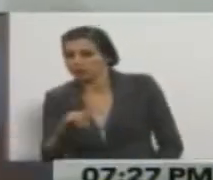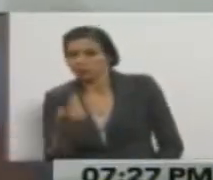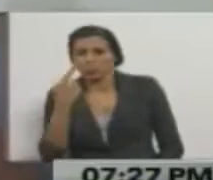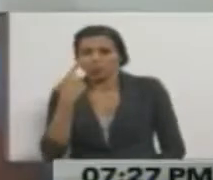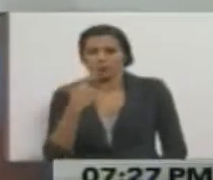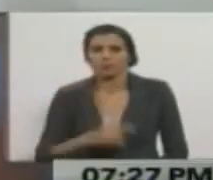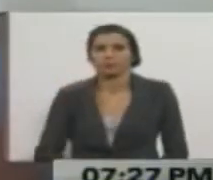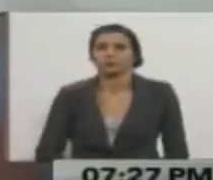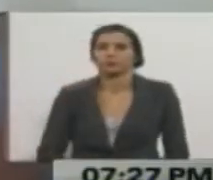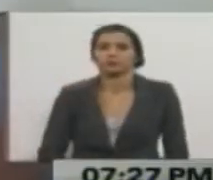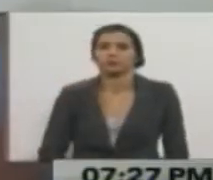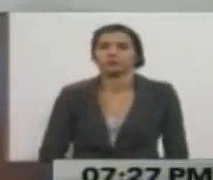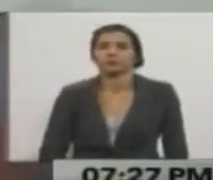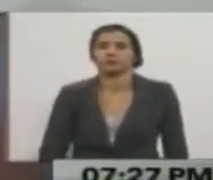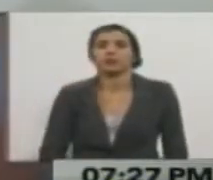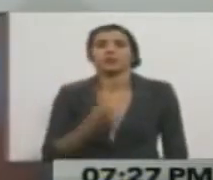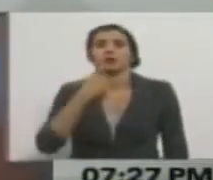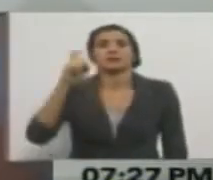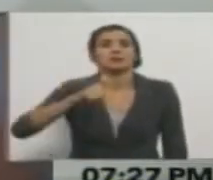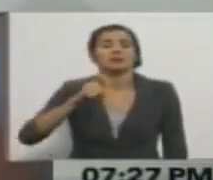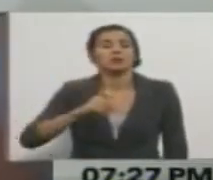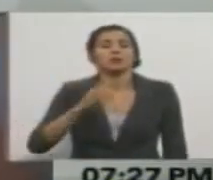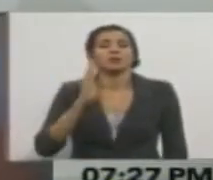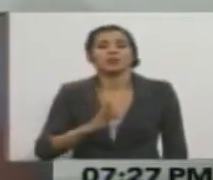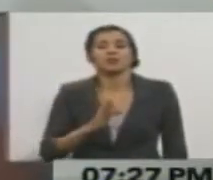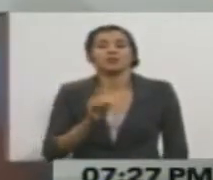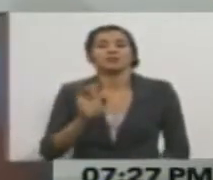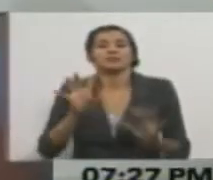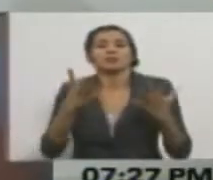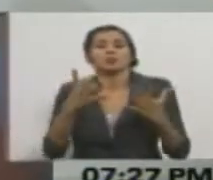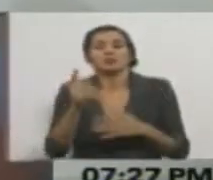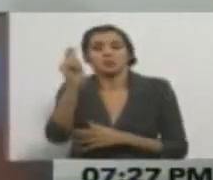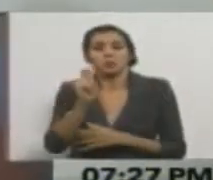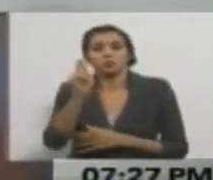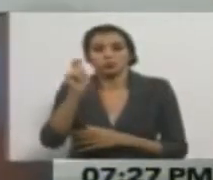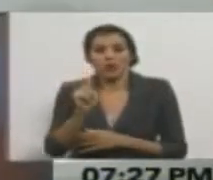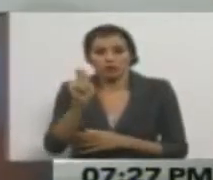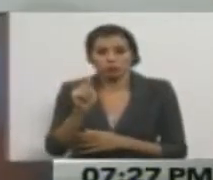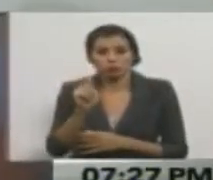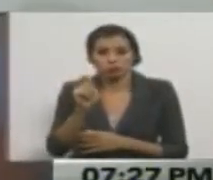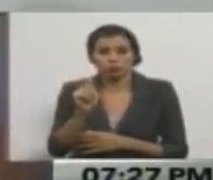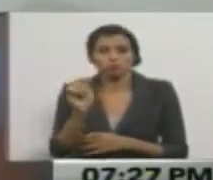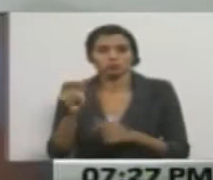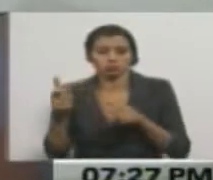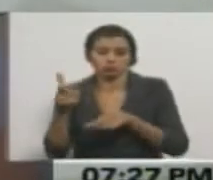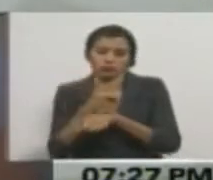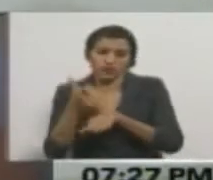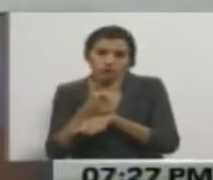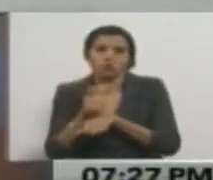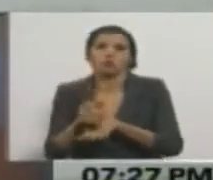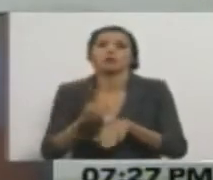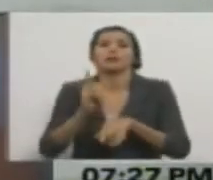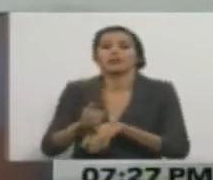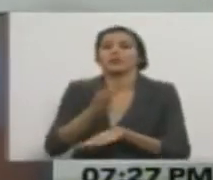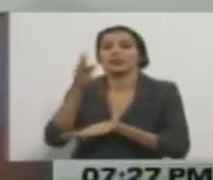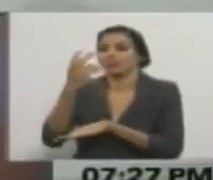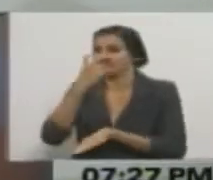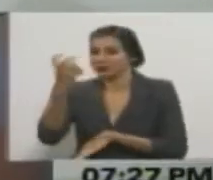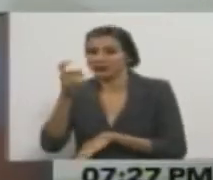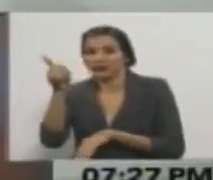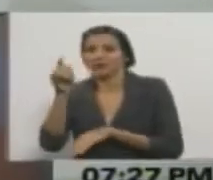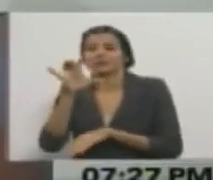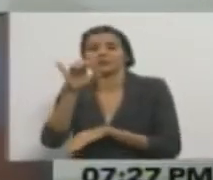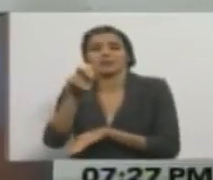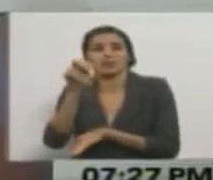la visita de los 19 diputados del Bloque de la Patria a los rectores del Consejo Nacional Electoral para conversar referente